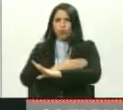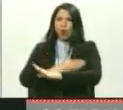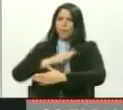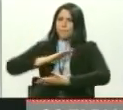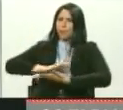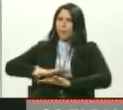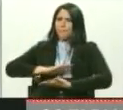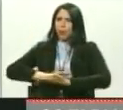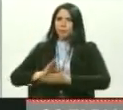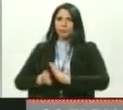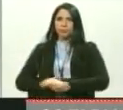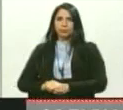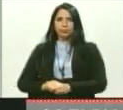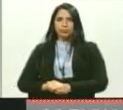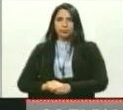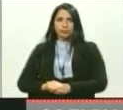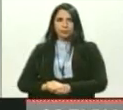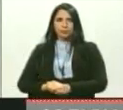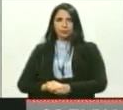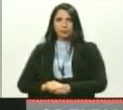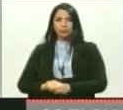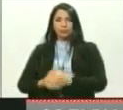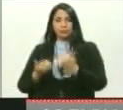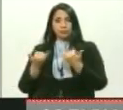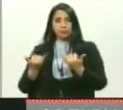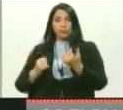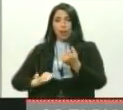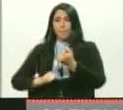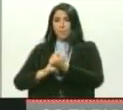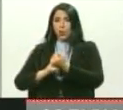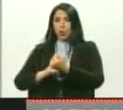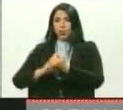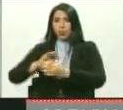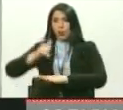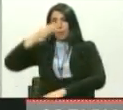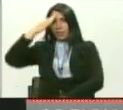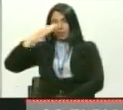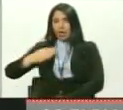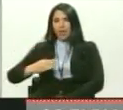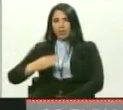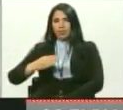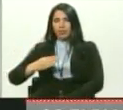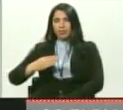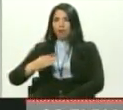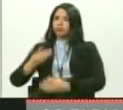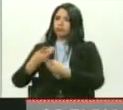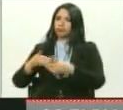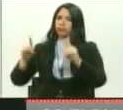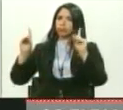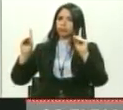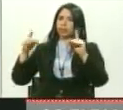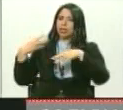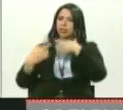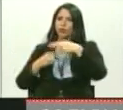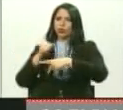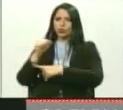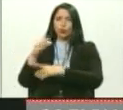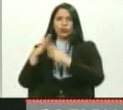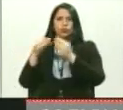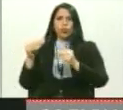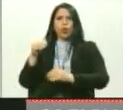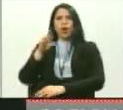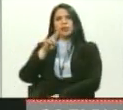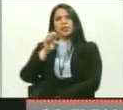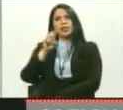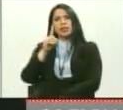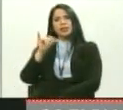disciplinada, pleno apoyo al comandante en jefe, a la democracia, a la revolución en todas las redes, en todas las